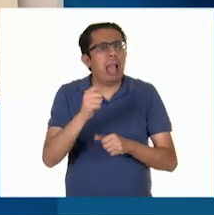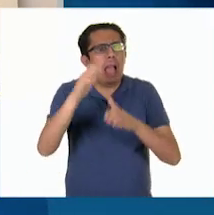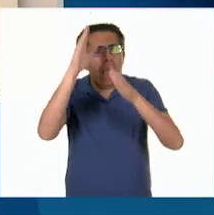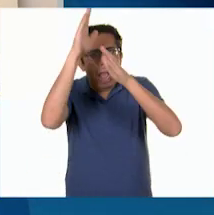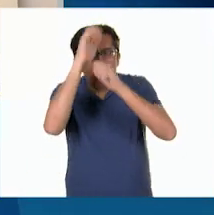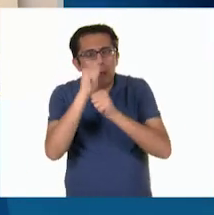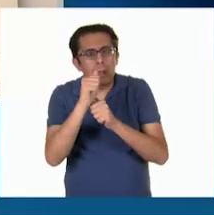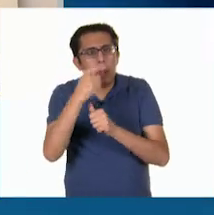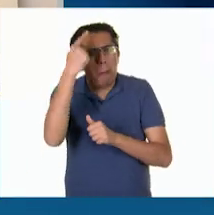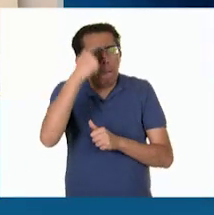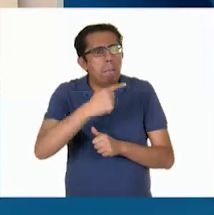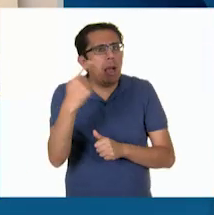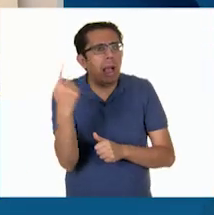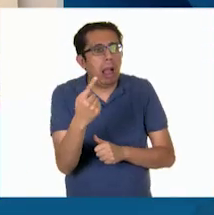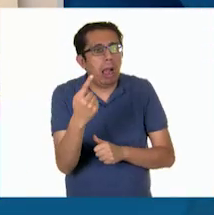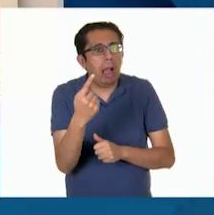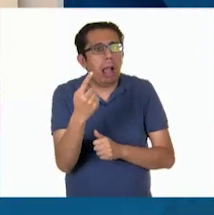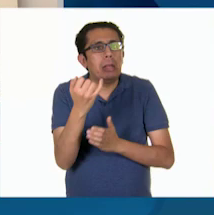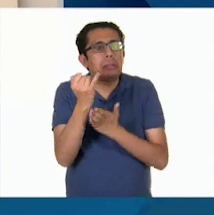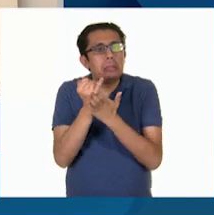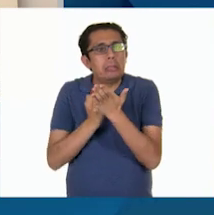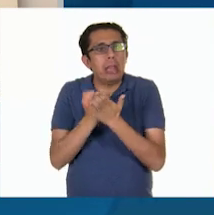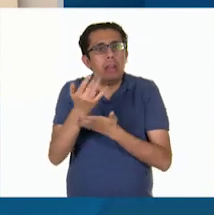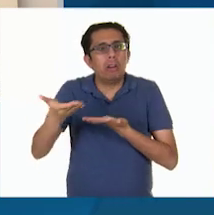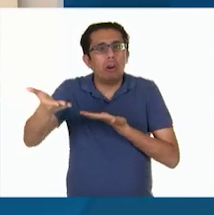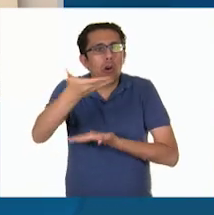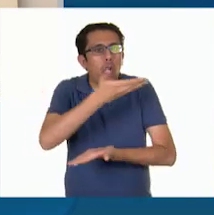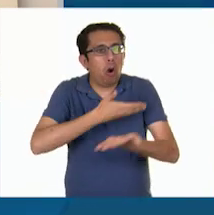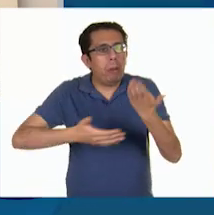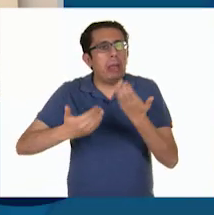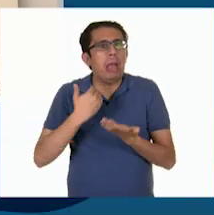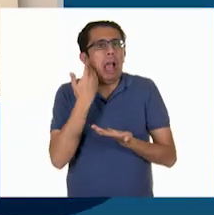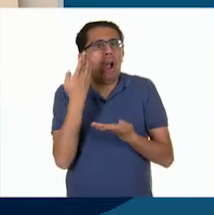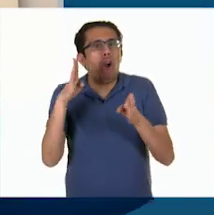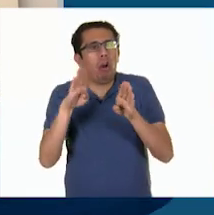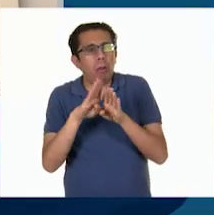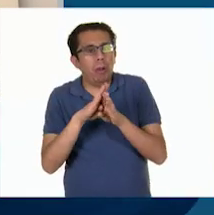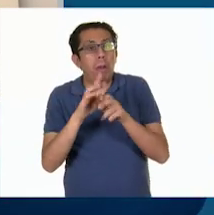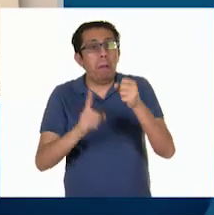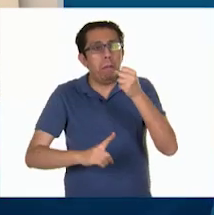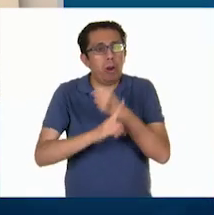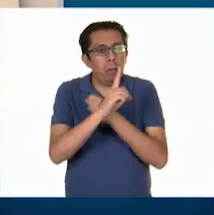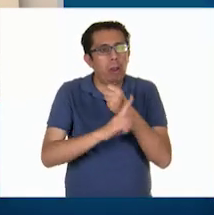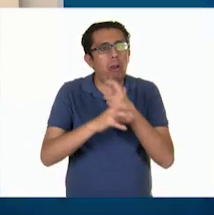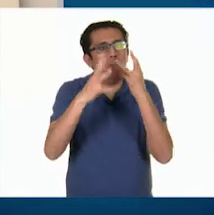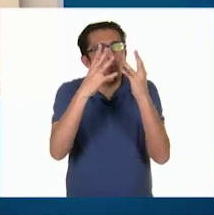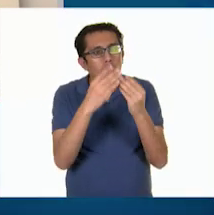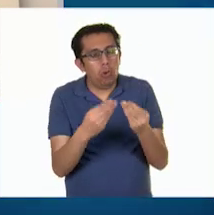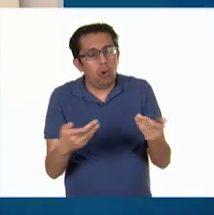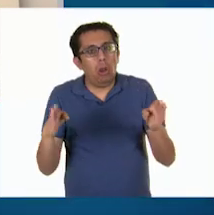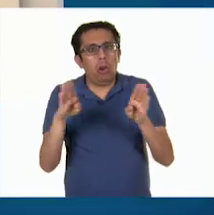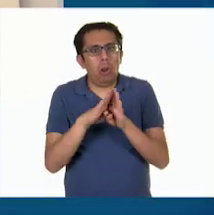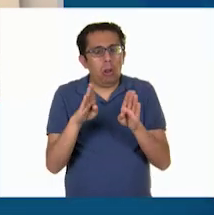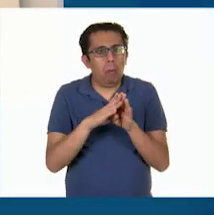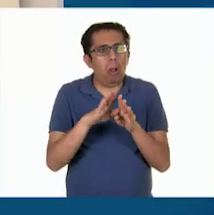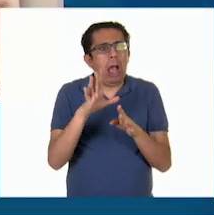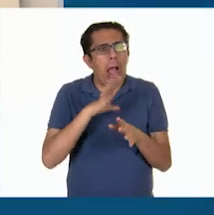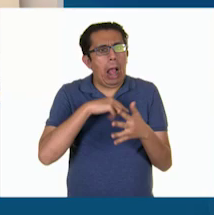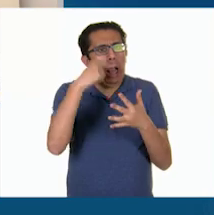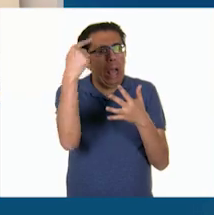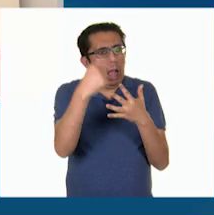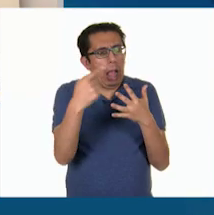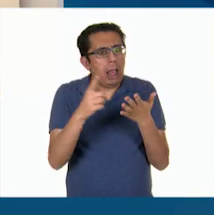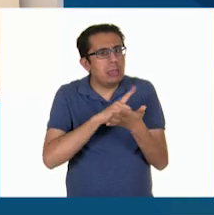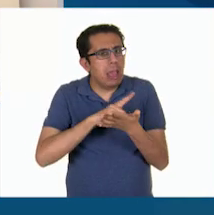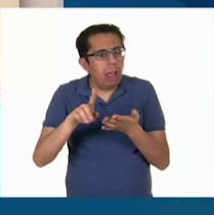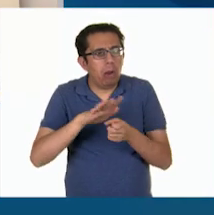acuerdos para decidir cómo queremos convivir, cómo queremos resolver los conflictos, cuáles son los derechos que se van a defender, lo que